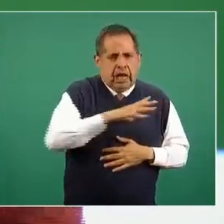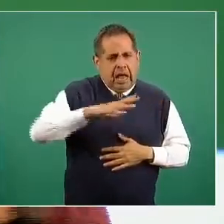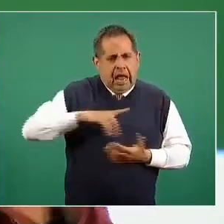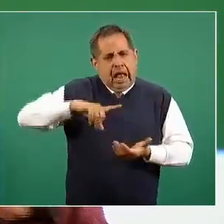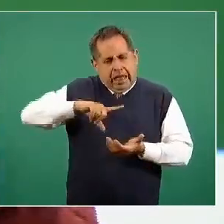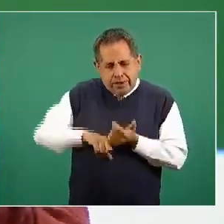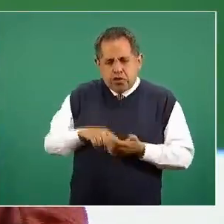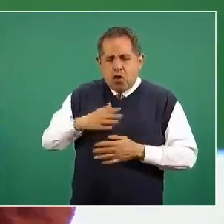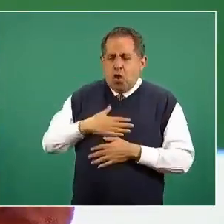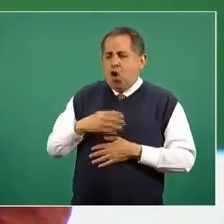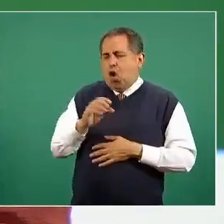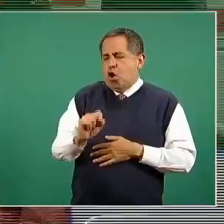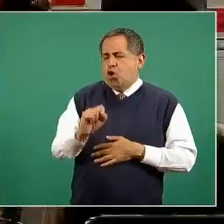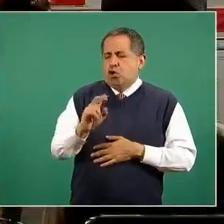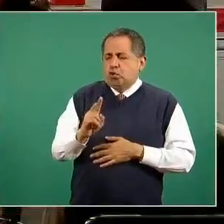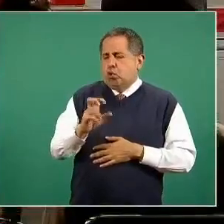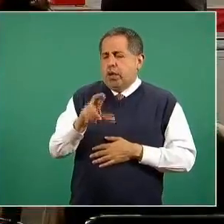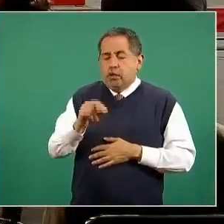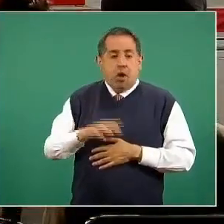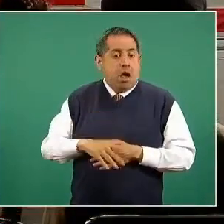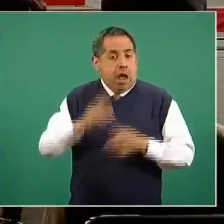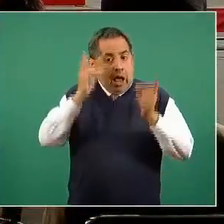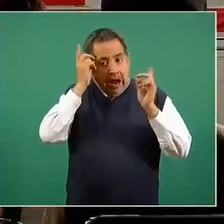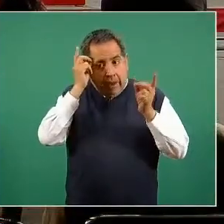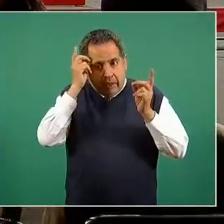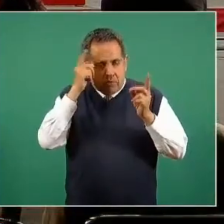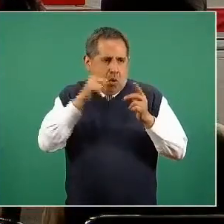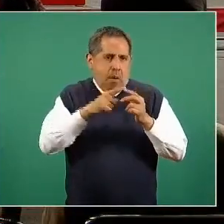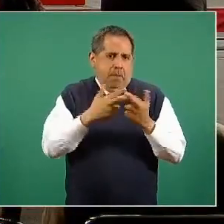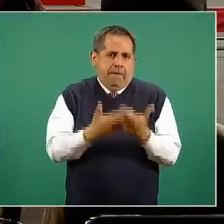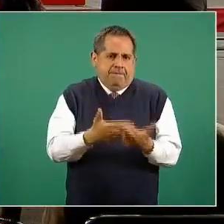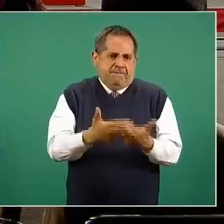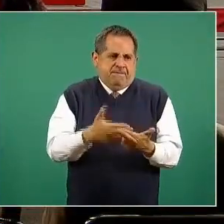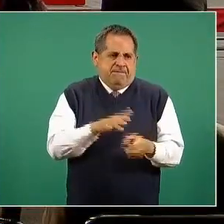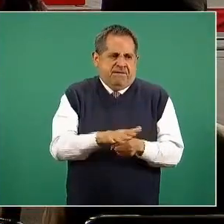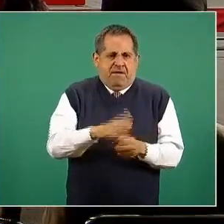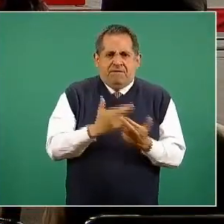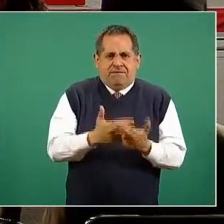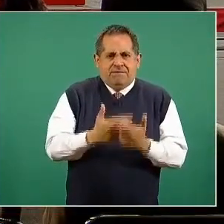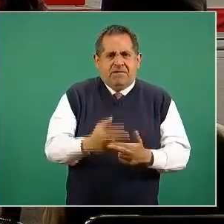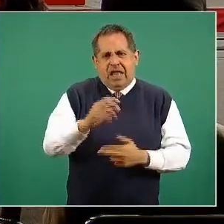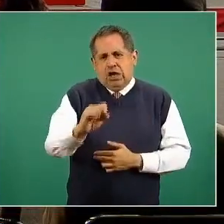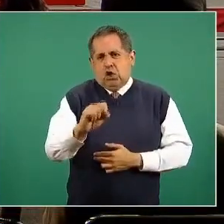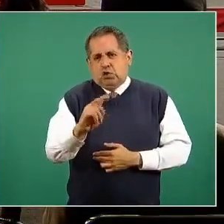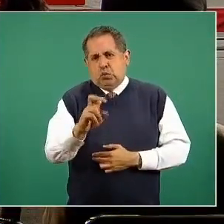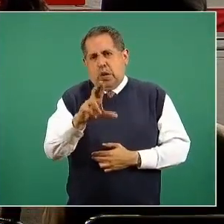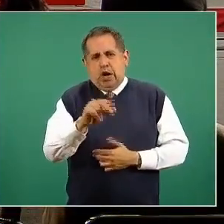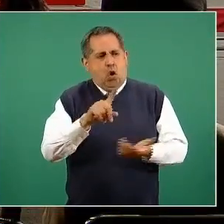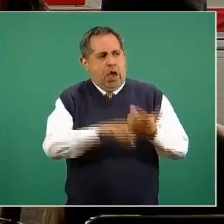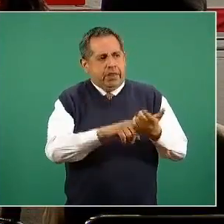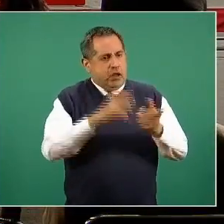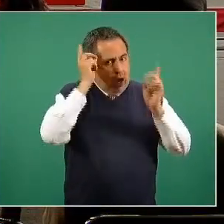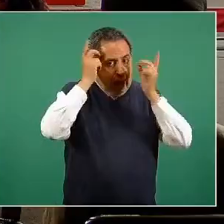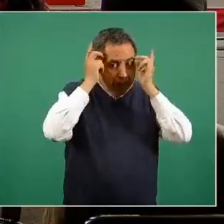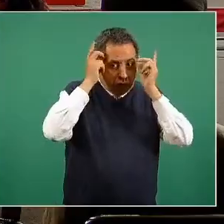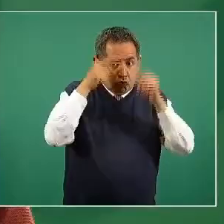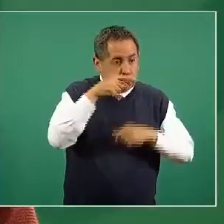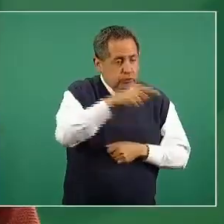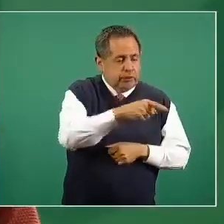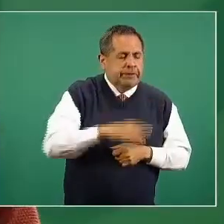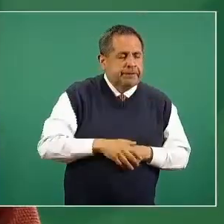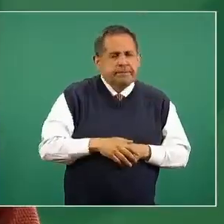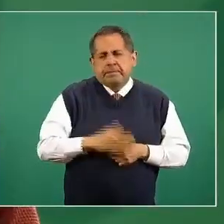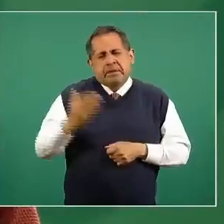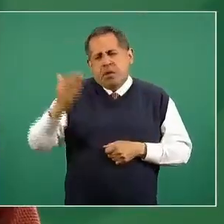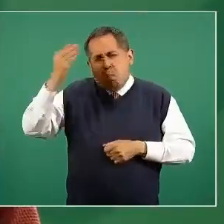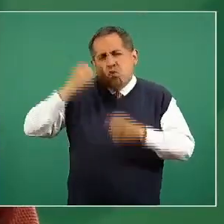suero, pero obviamente los equinos, los caballos, tienen mucho mayor suero, cantidad de suero que los humanos. Entonces, son desde hace mucho